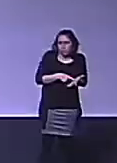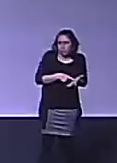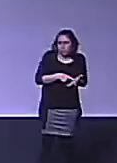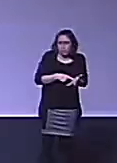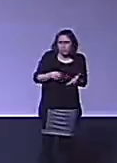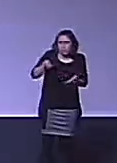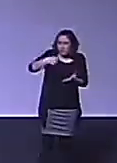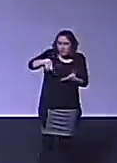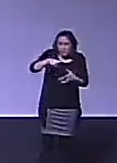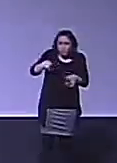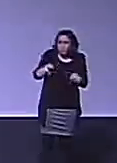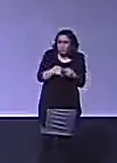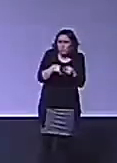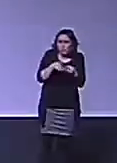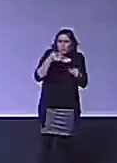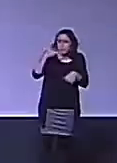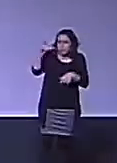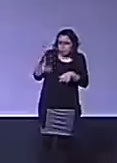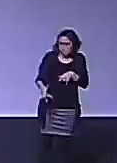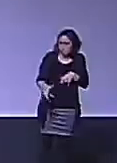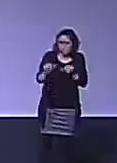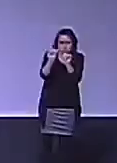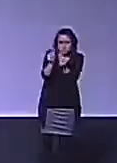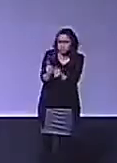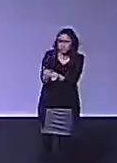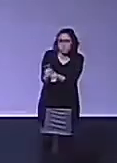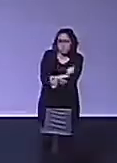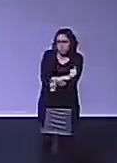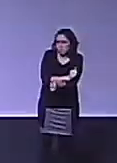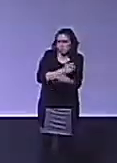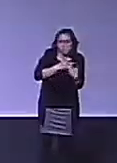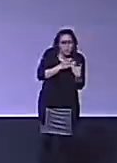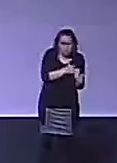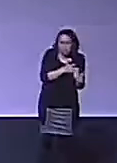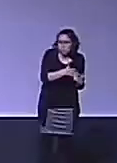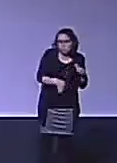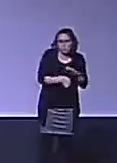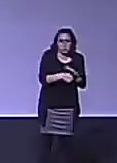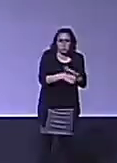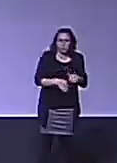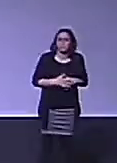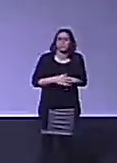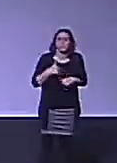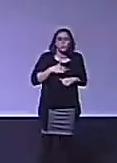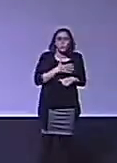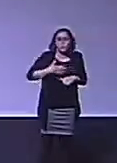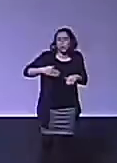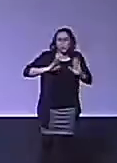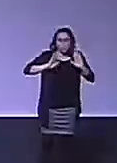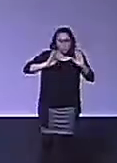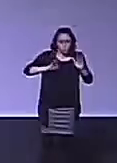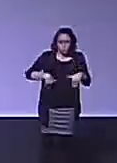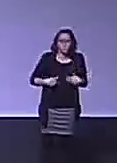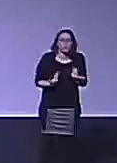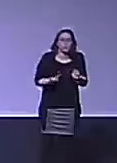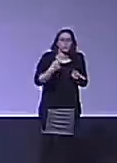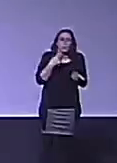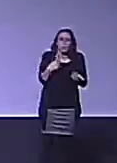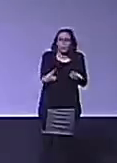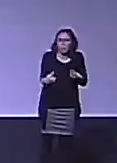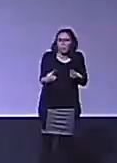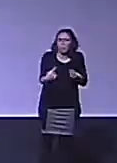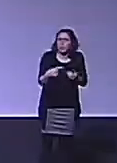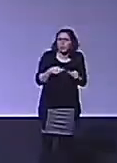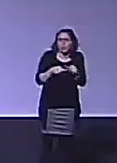esta batalla. Y de alguna manera sí quisiera terminar remarcando algunos de los desafíos, ¿no?